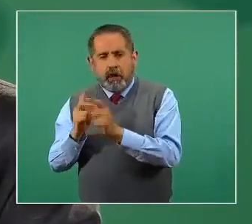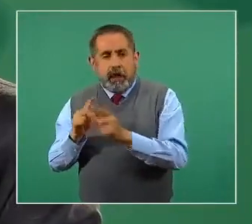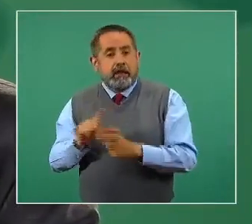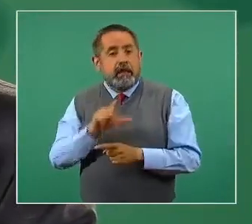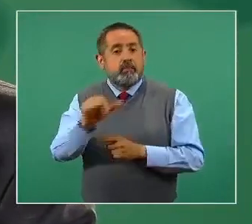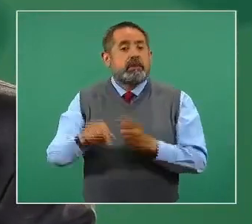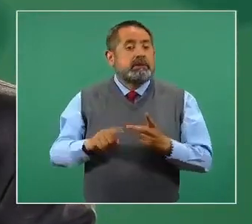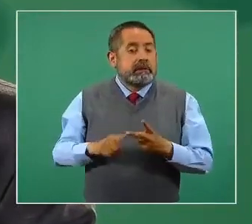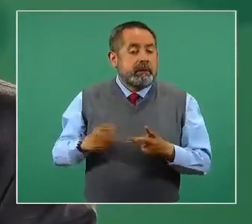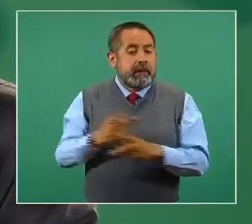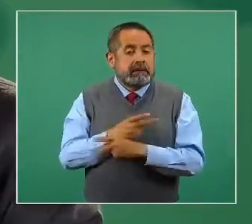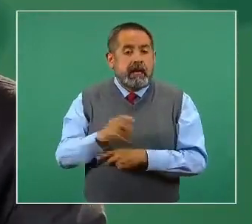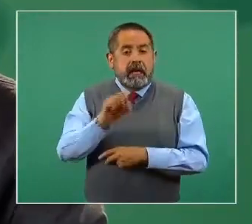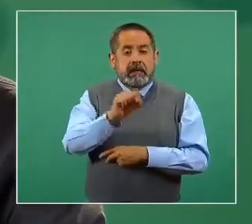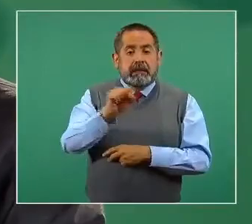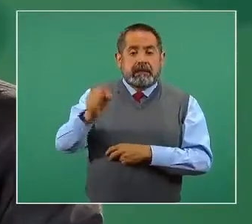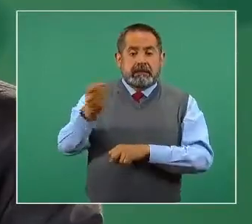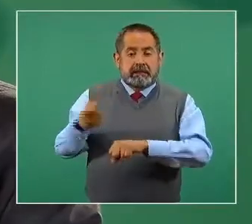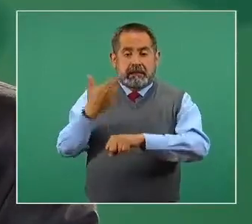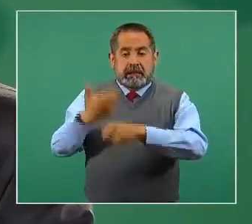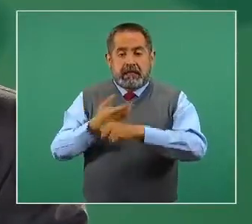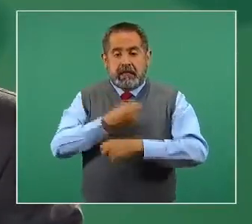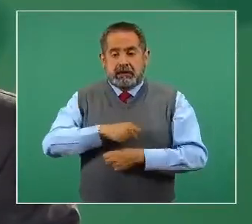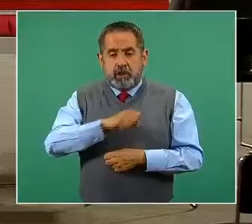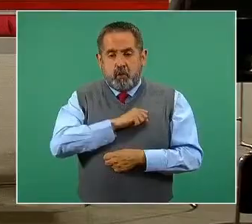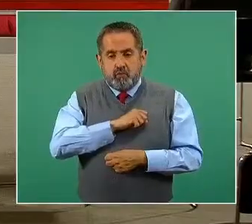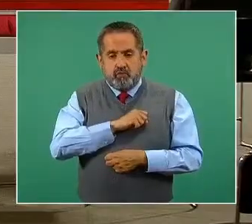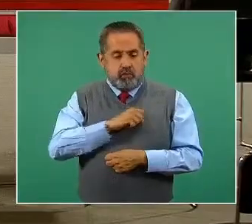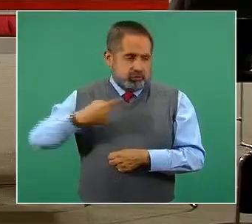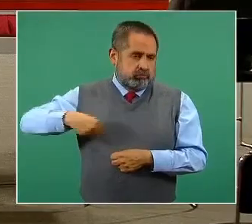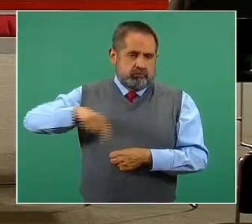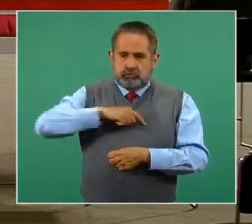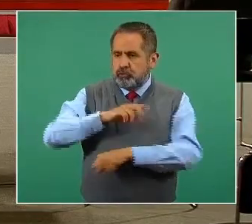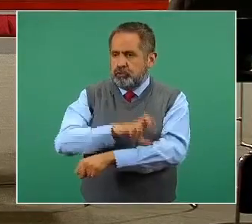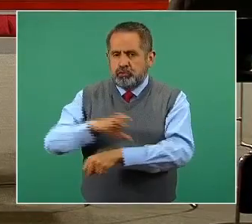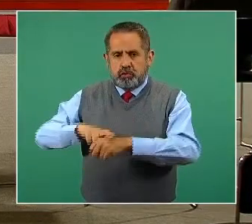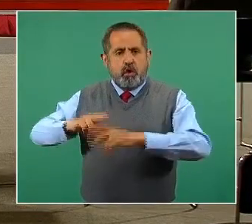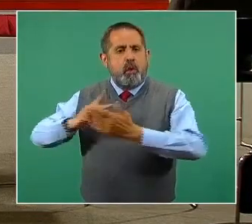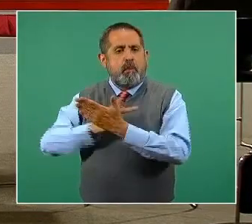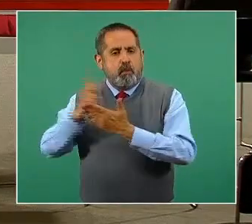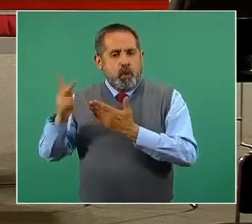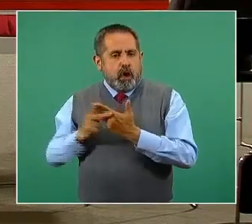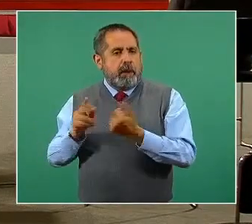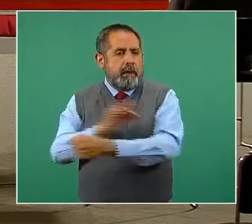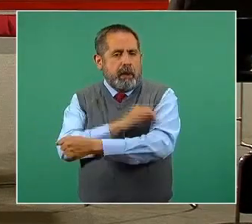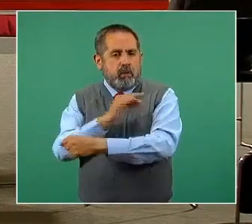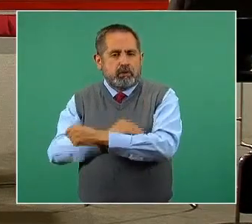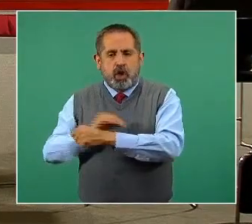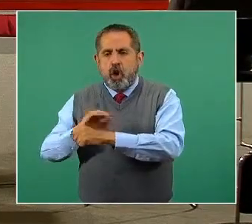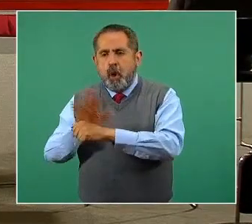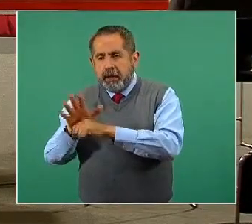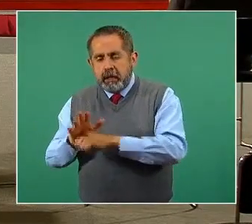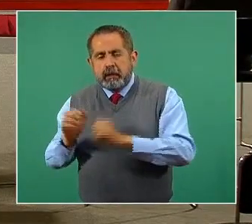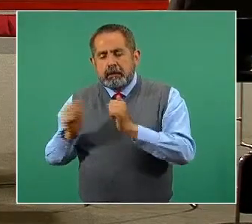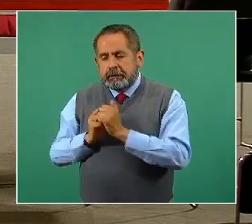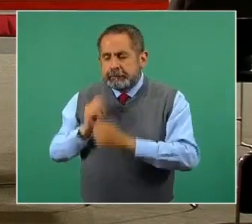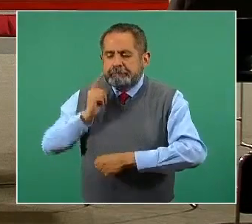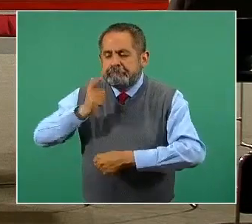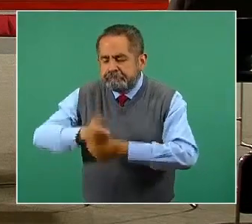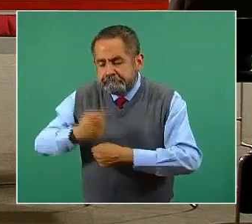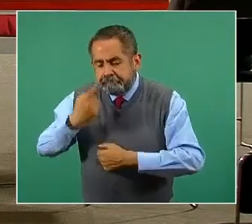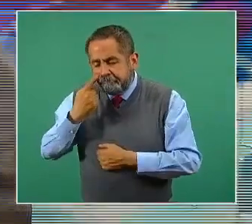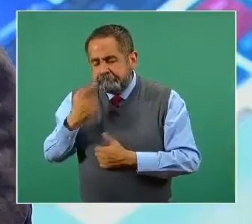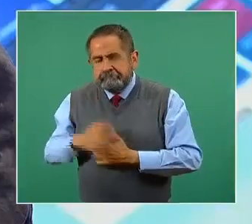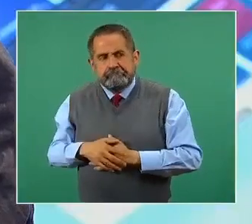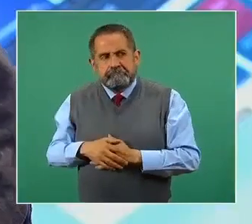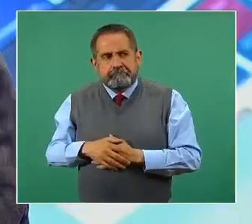que la Secretaría de Salud, quienes coordinamos el programa de vacunación contra COVID, identifiquemos cuál